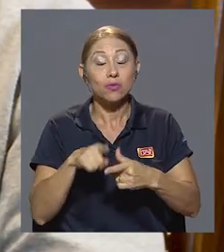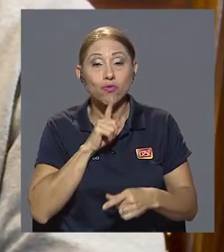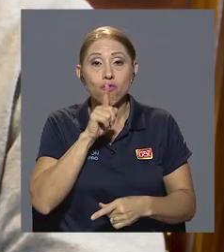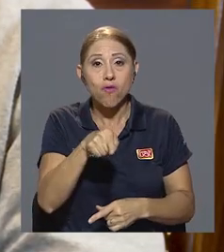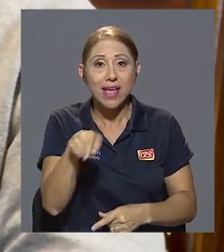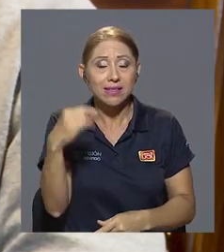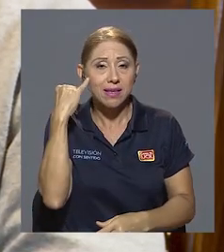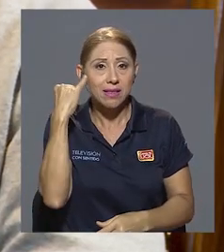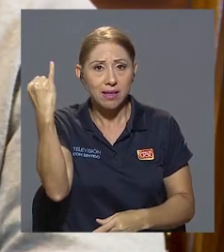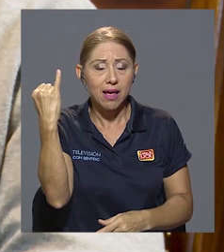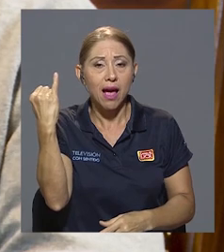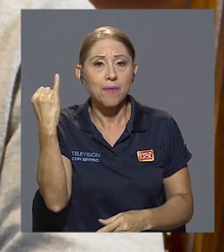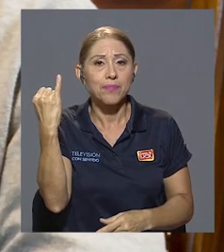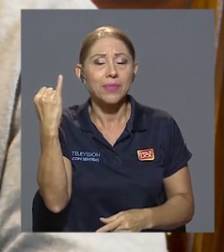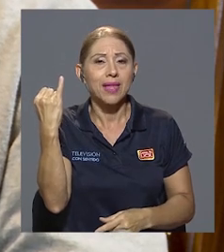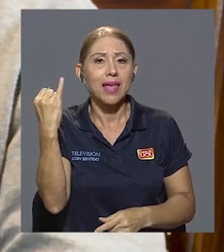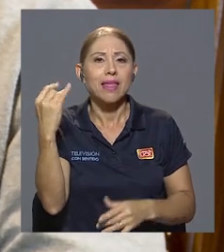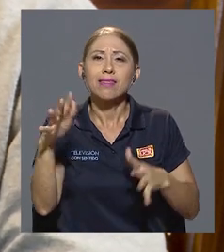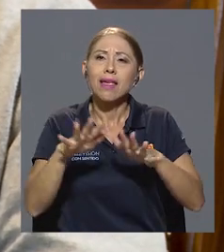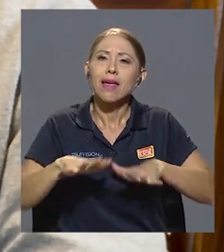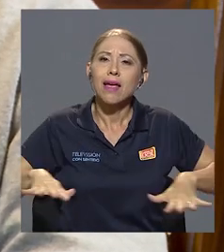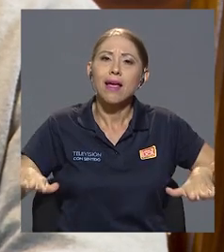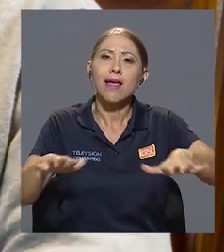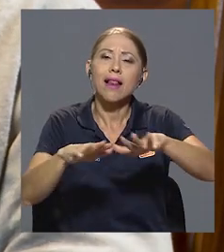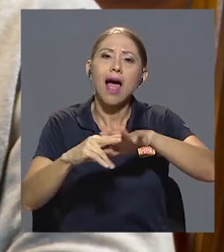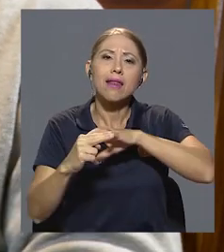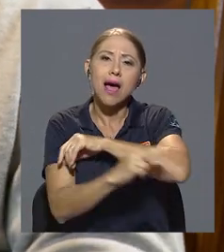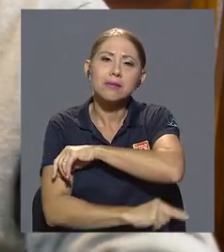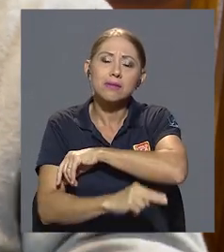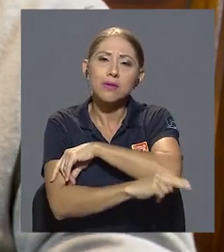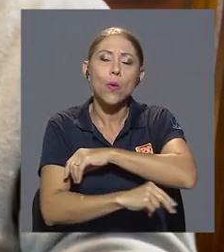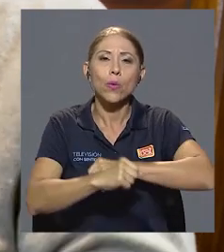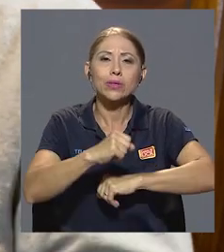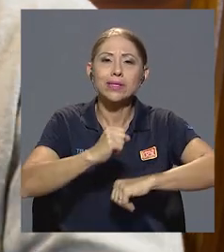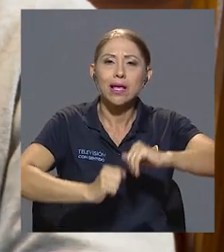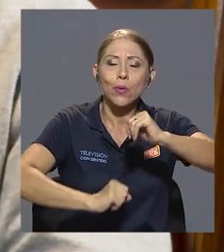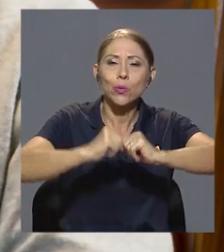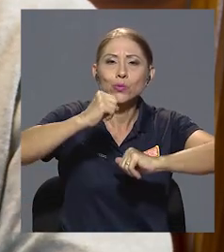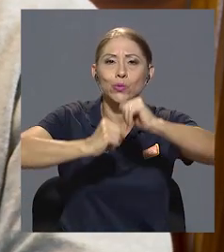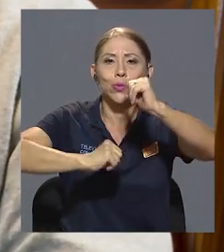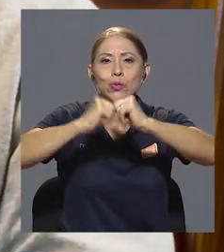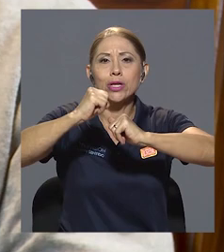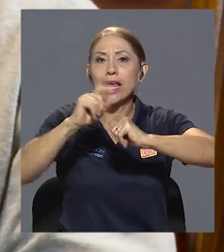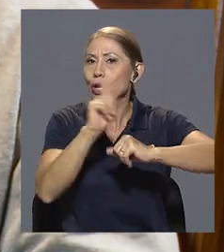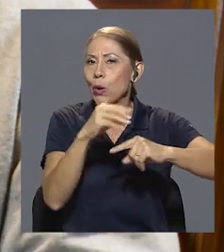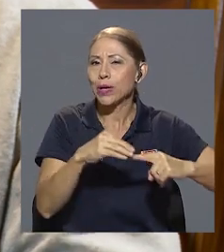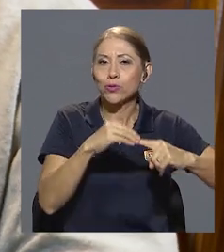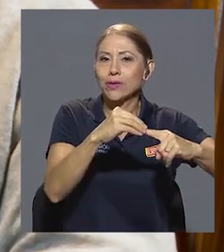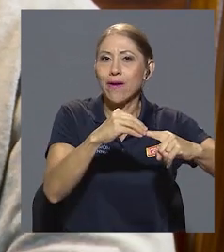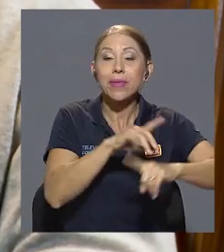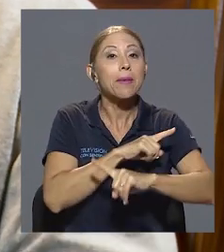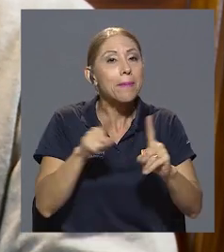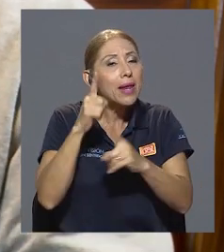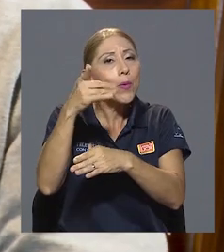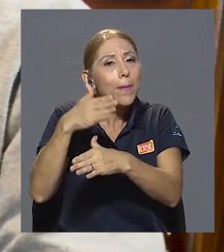esa esa idea de que la nación se construye en no exclusivamente